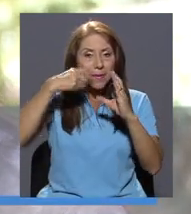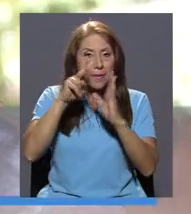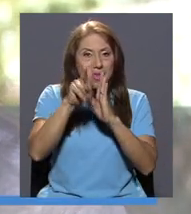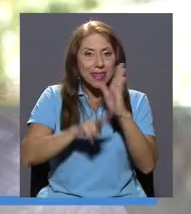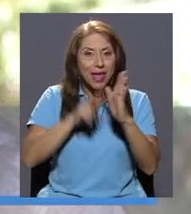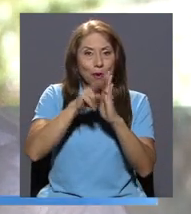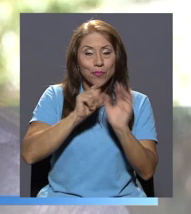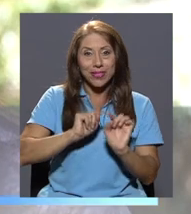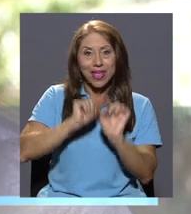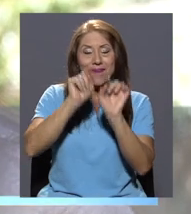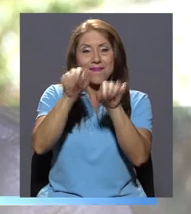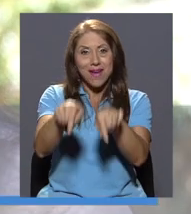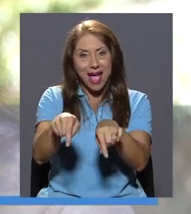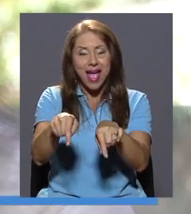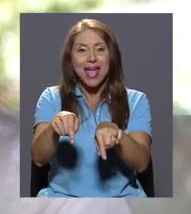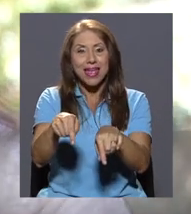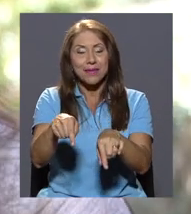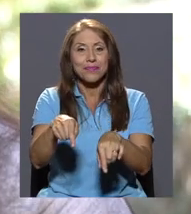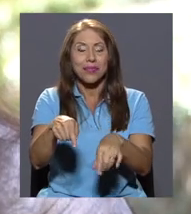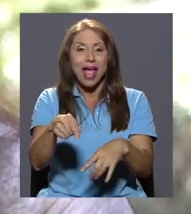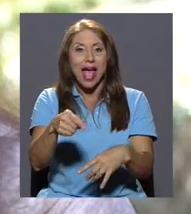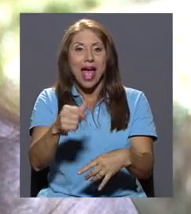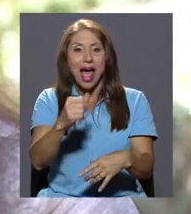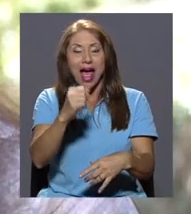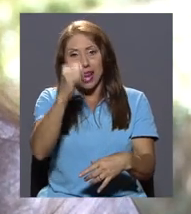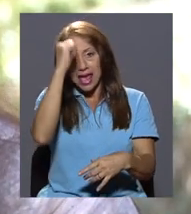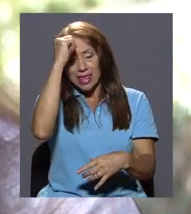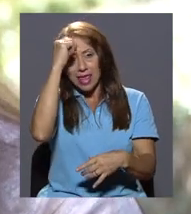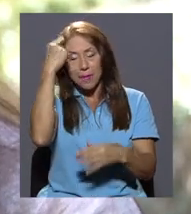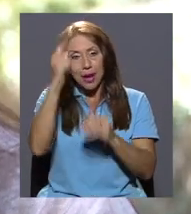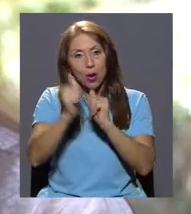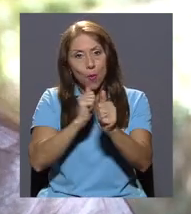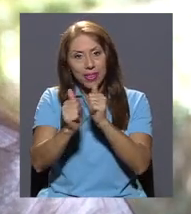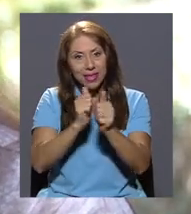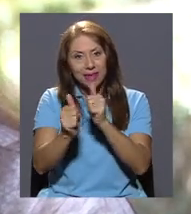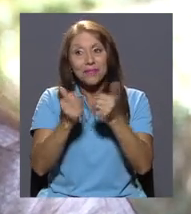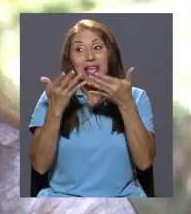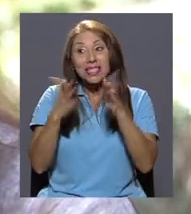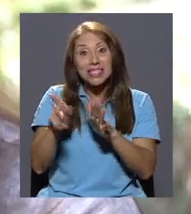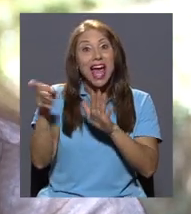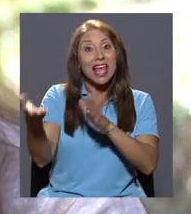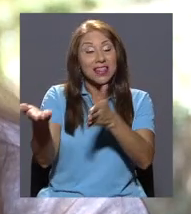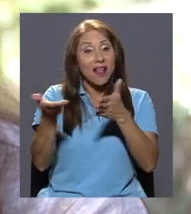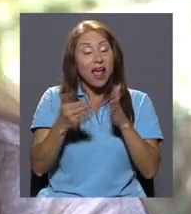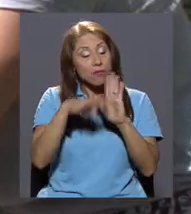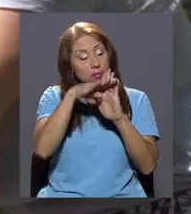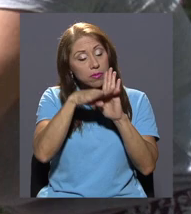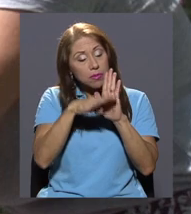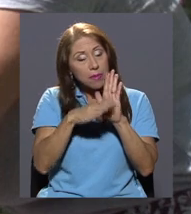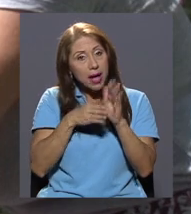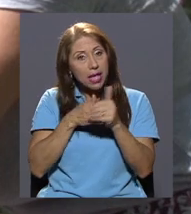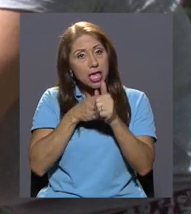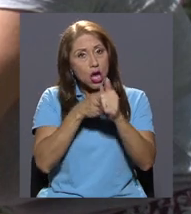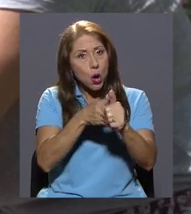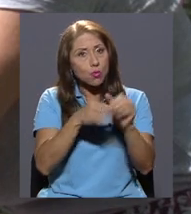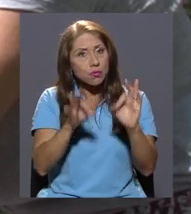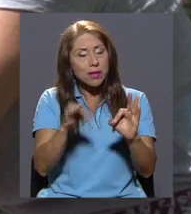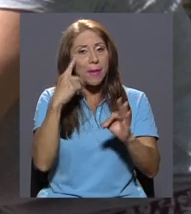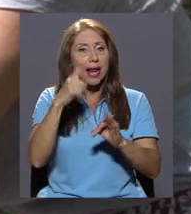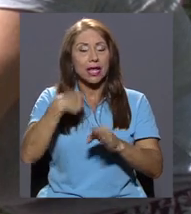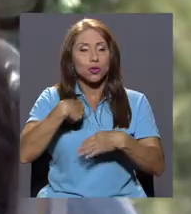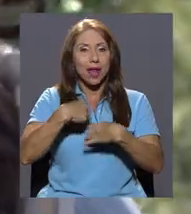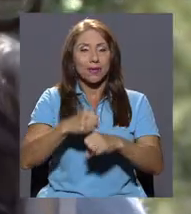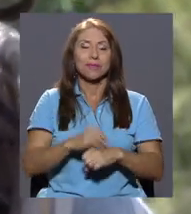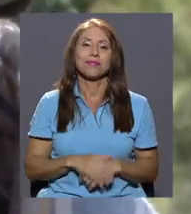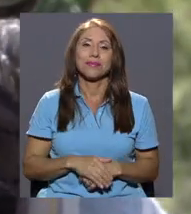que va a competir en la India. Y bueno, él llega con una idea de guión ya bastante planteada para que yo la